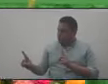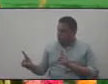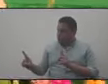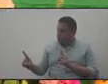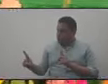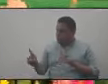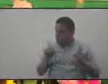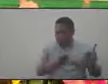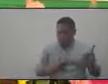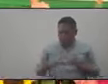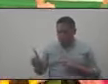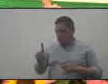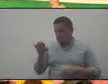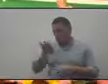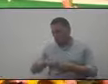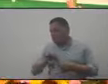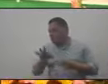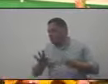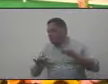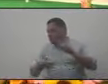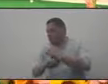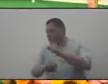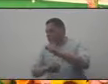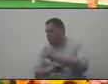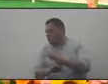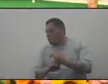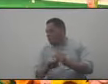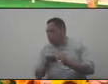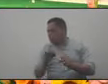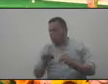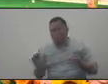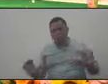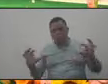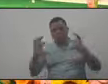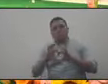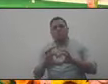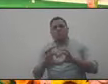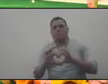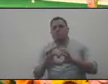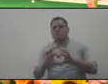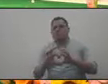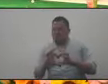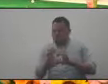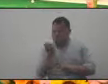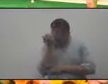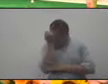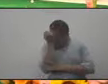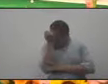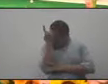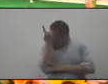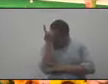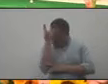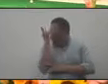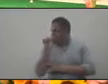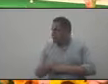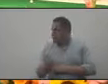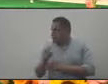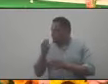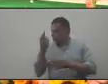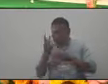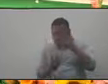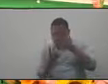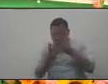dicho cuando candidato, vamos a fortalecer la salud, vamos a fortalecer Capresoca, sino que entiende toda esa